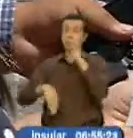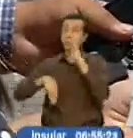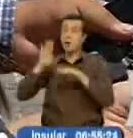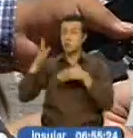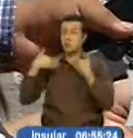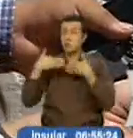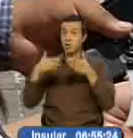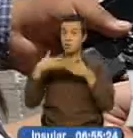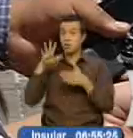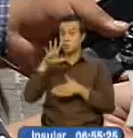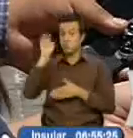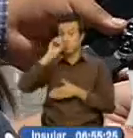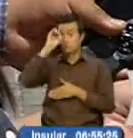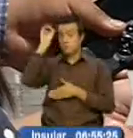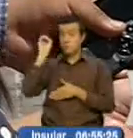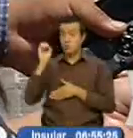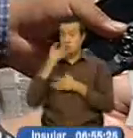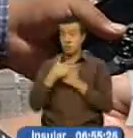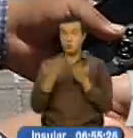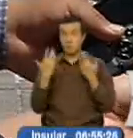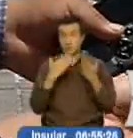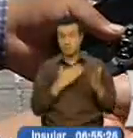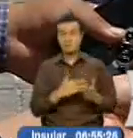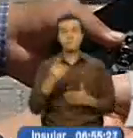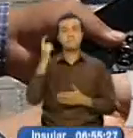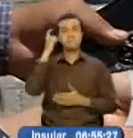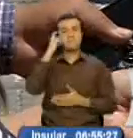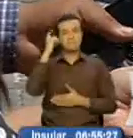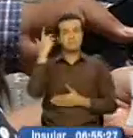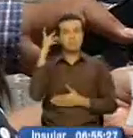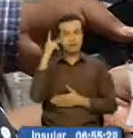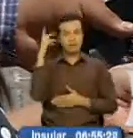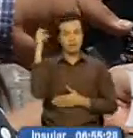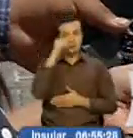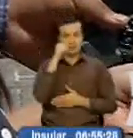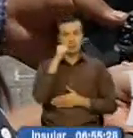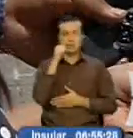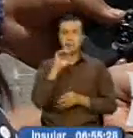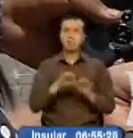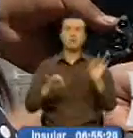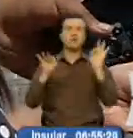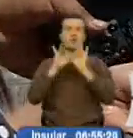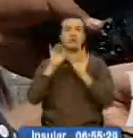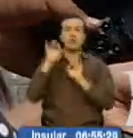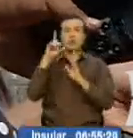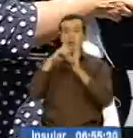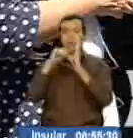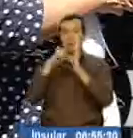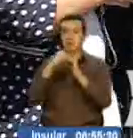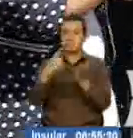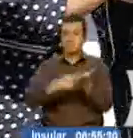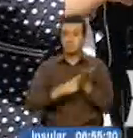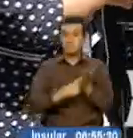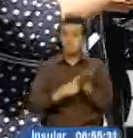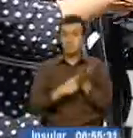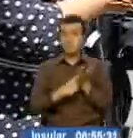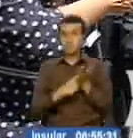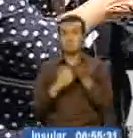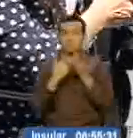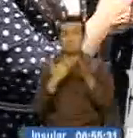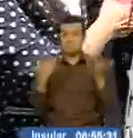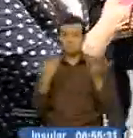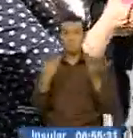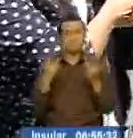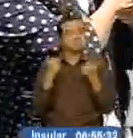del 50%. Por lo tanto, creemos ya ahí tener una pista importante para reunirnos con el SRI. Cita que fue calificada